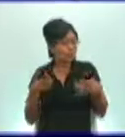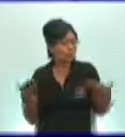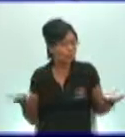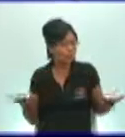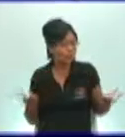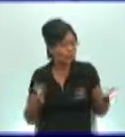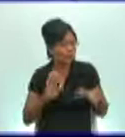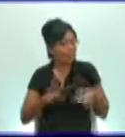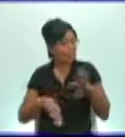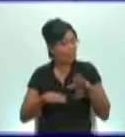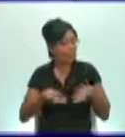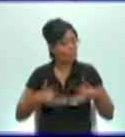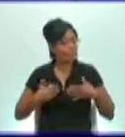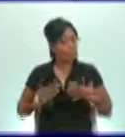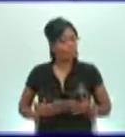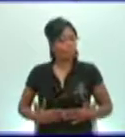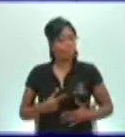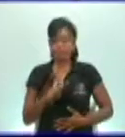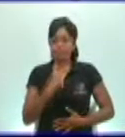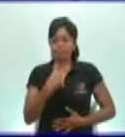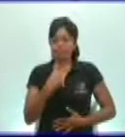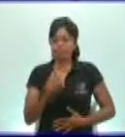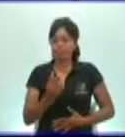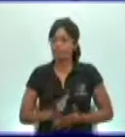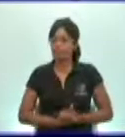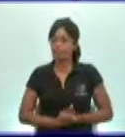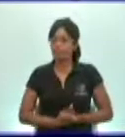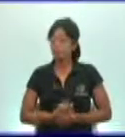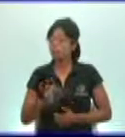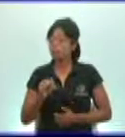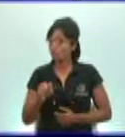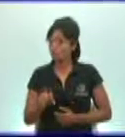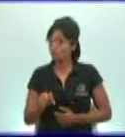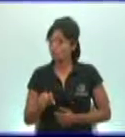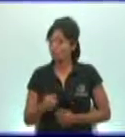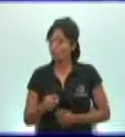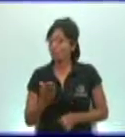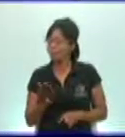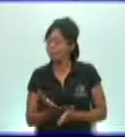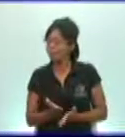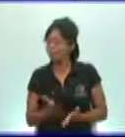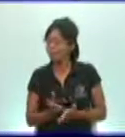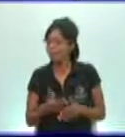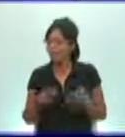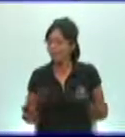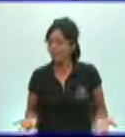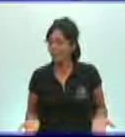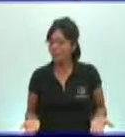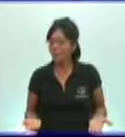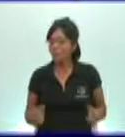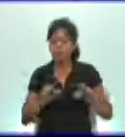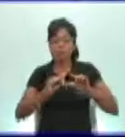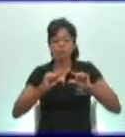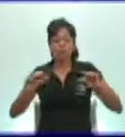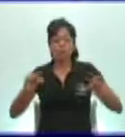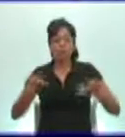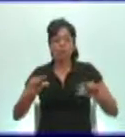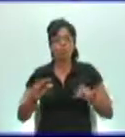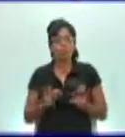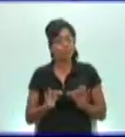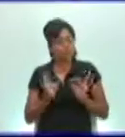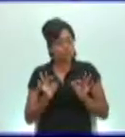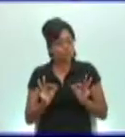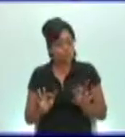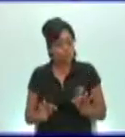del hablante. Y vamos a estar trabajando específicamente en las oraciones enunciativas, afirmativas